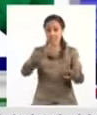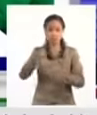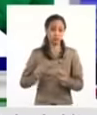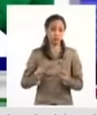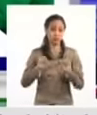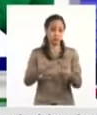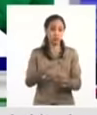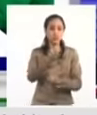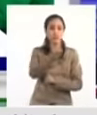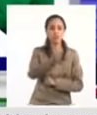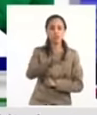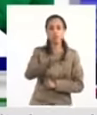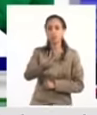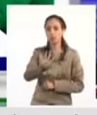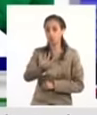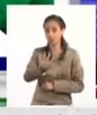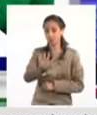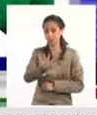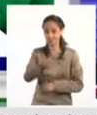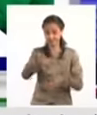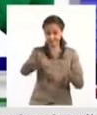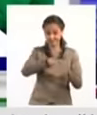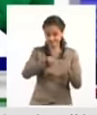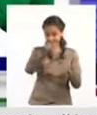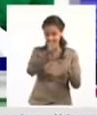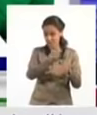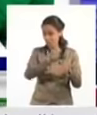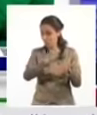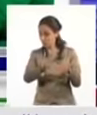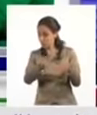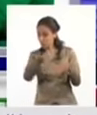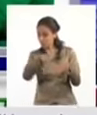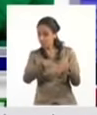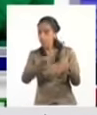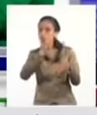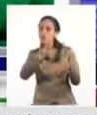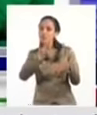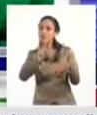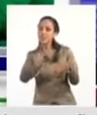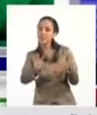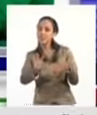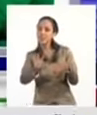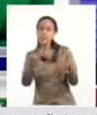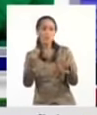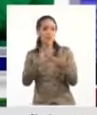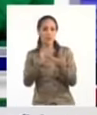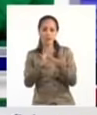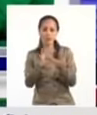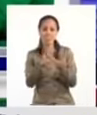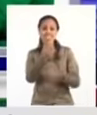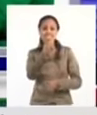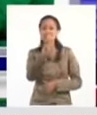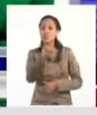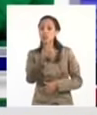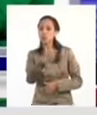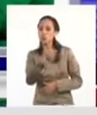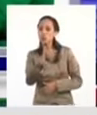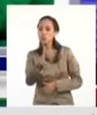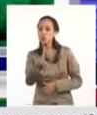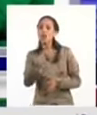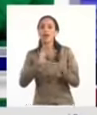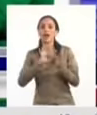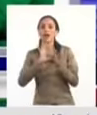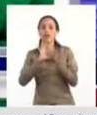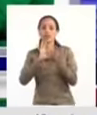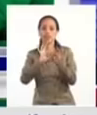194, de ellos 93 críticos y 101 graves, que son cifras